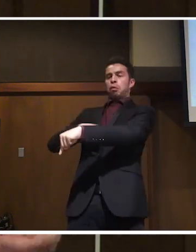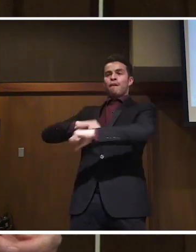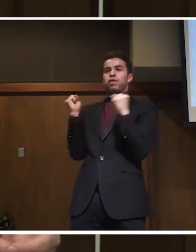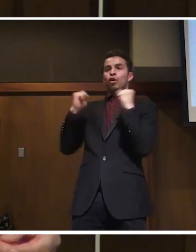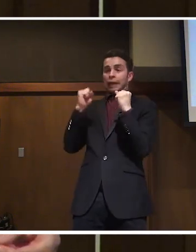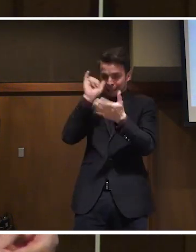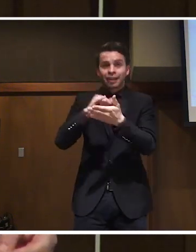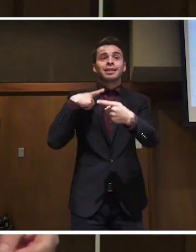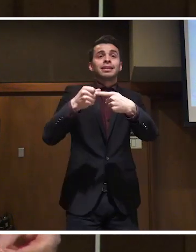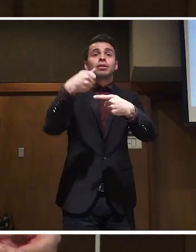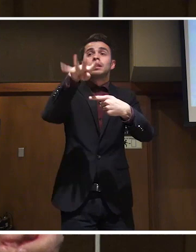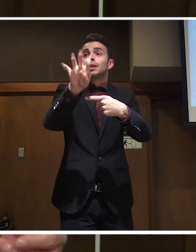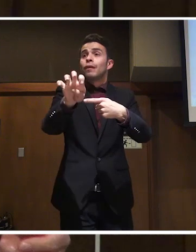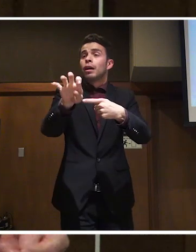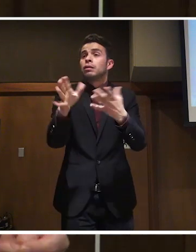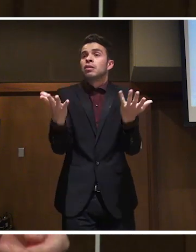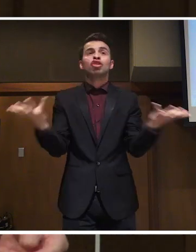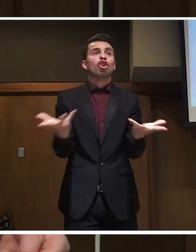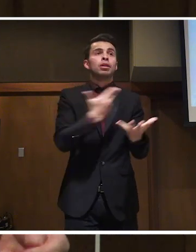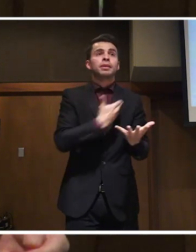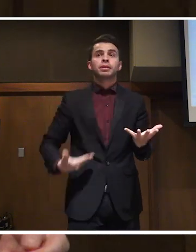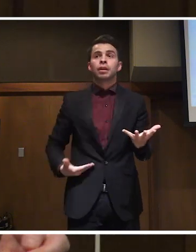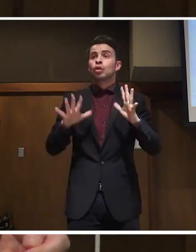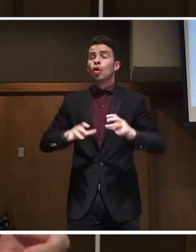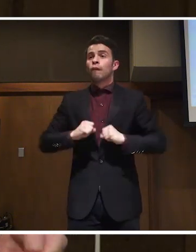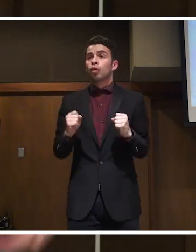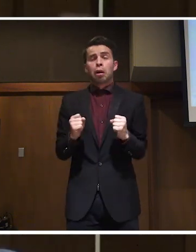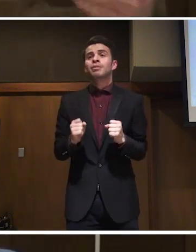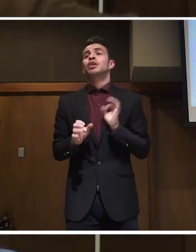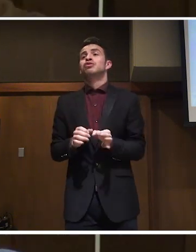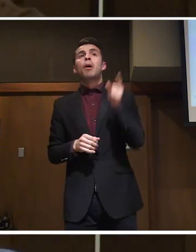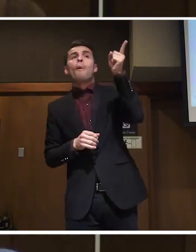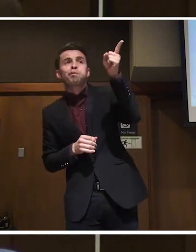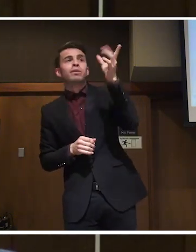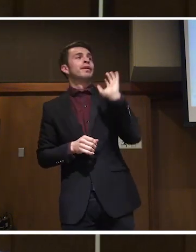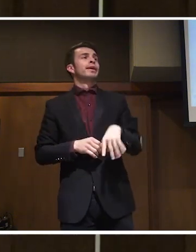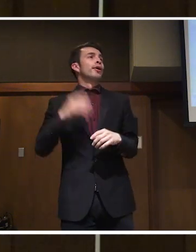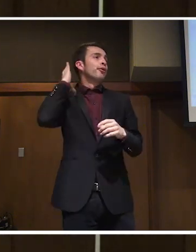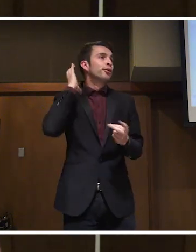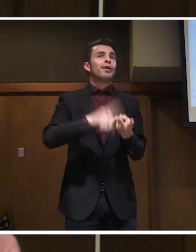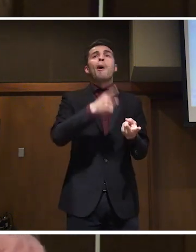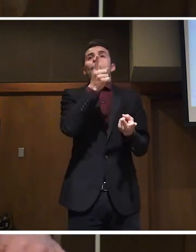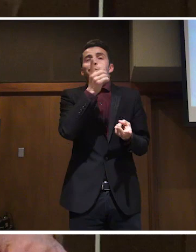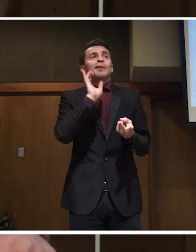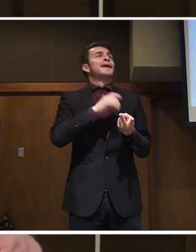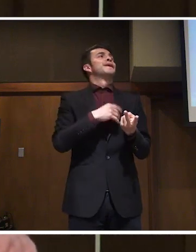en todo el siglo XIX prácticamente no hay presidentes bogotanos, siempre son presidentes del Socorro o de